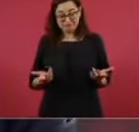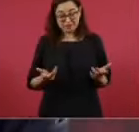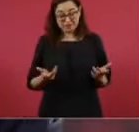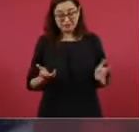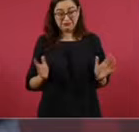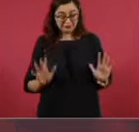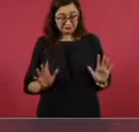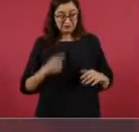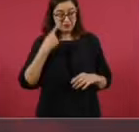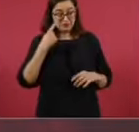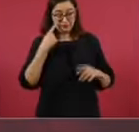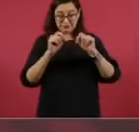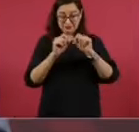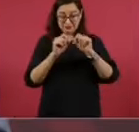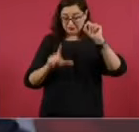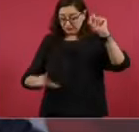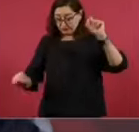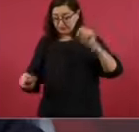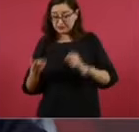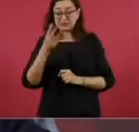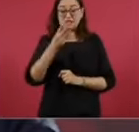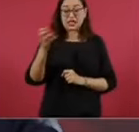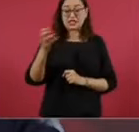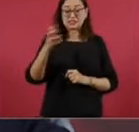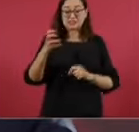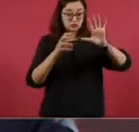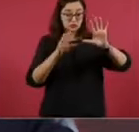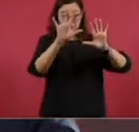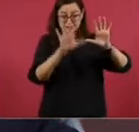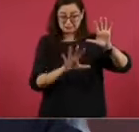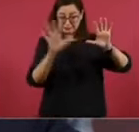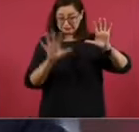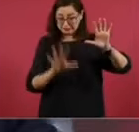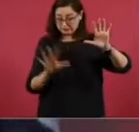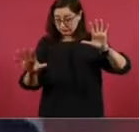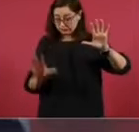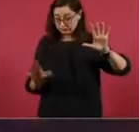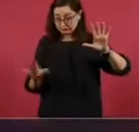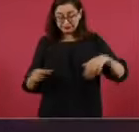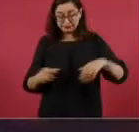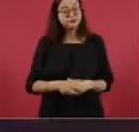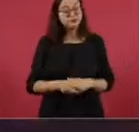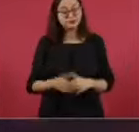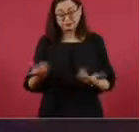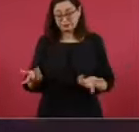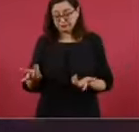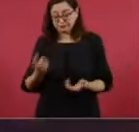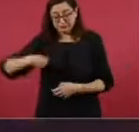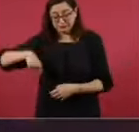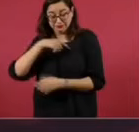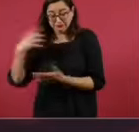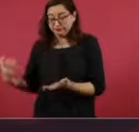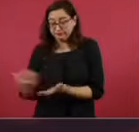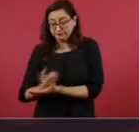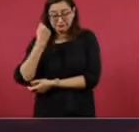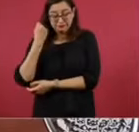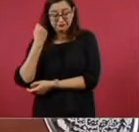300 distritos electorales federales y el Movimiento de Transformación gana